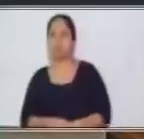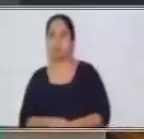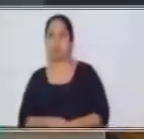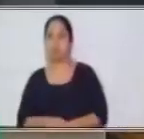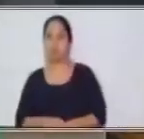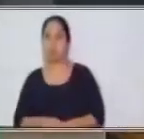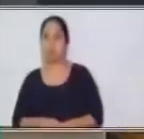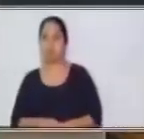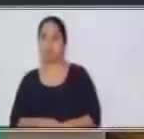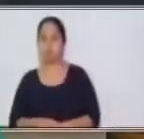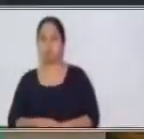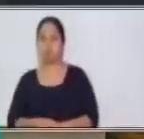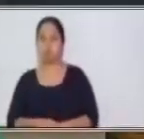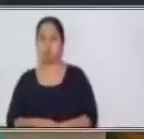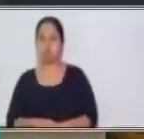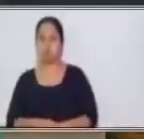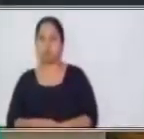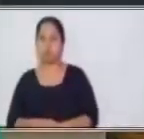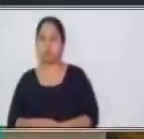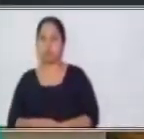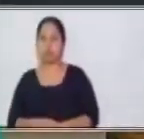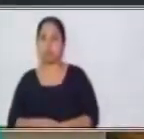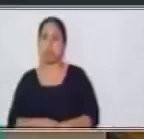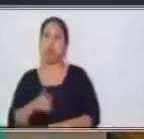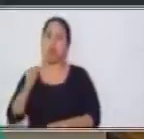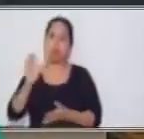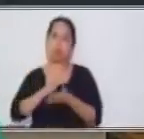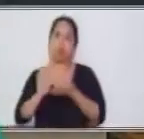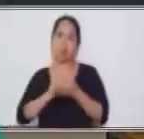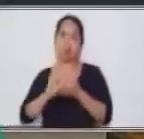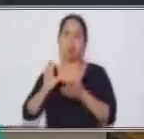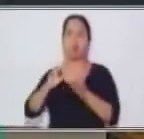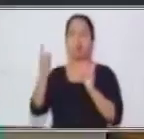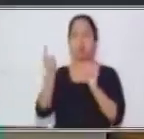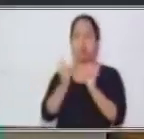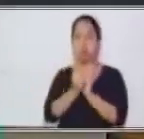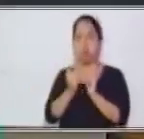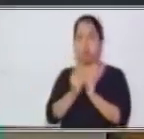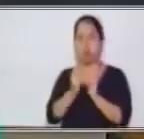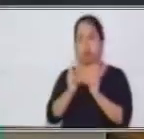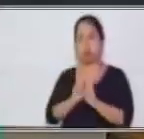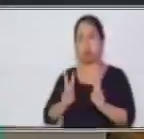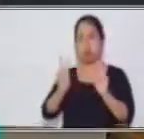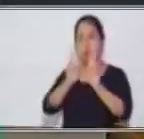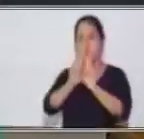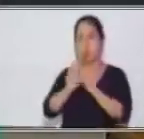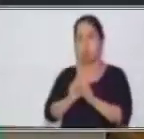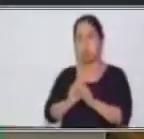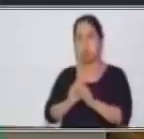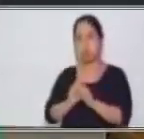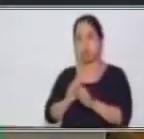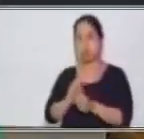acá y vamos a encontrar los valores para el ángulo beta.